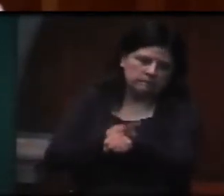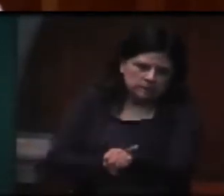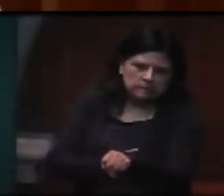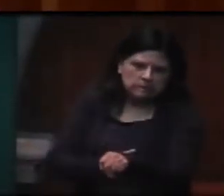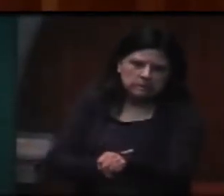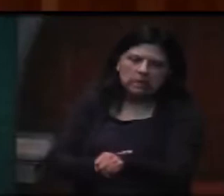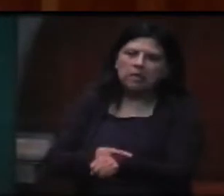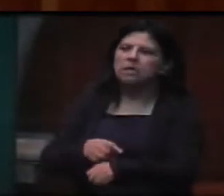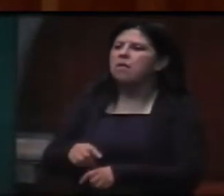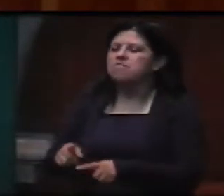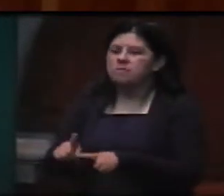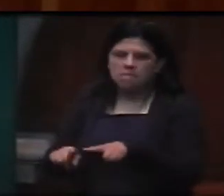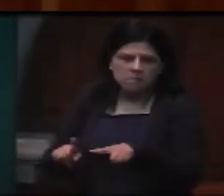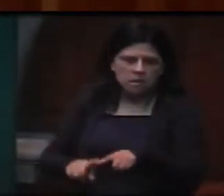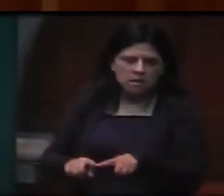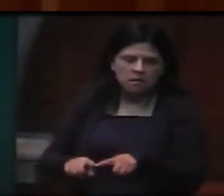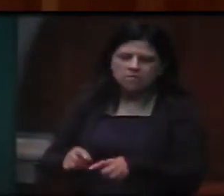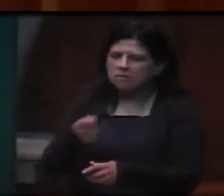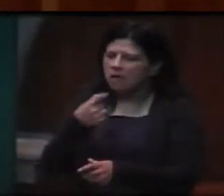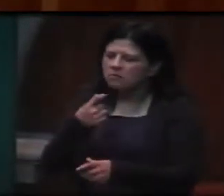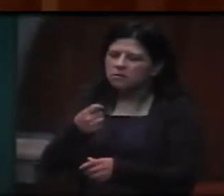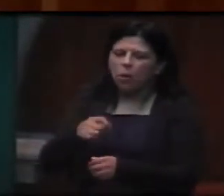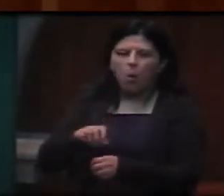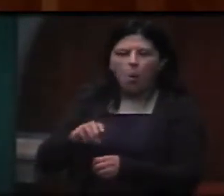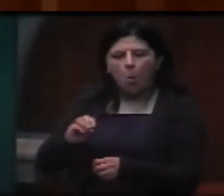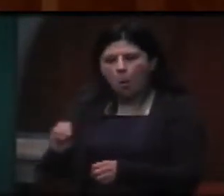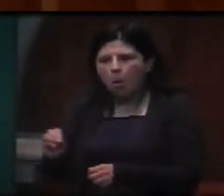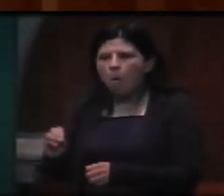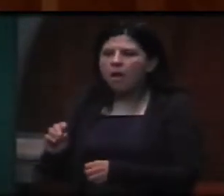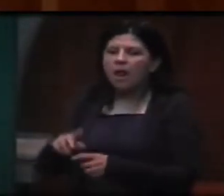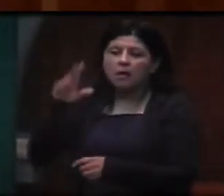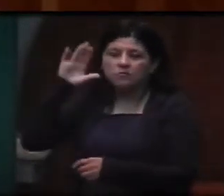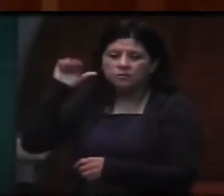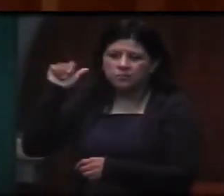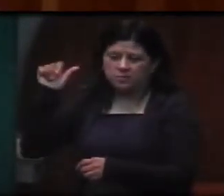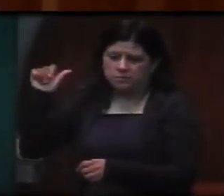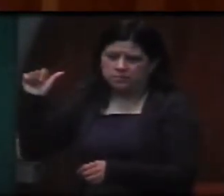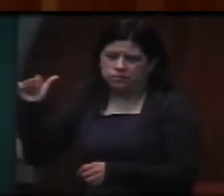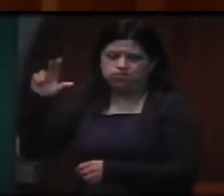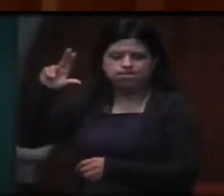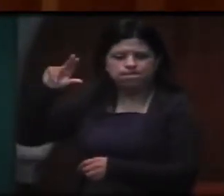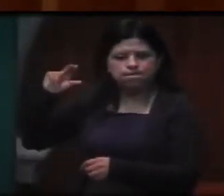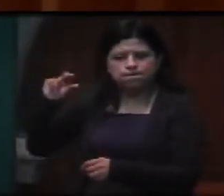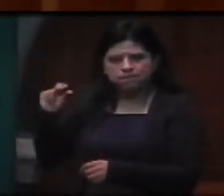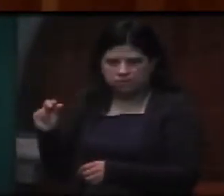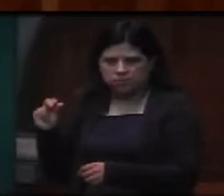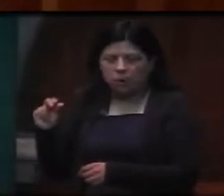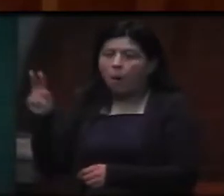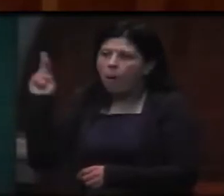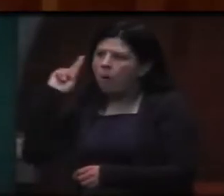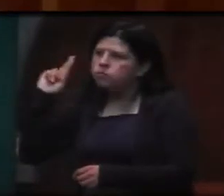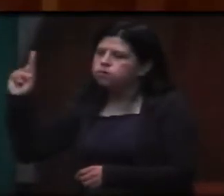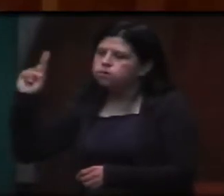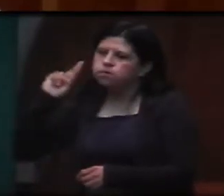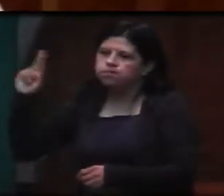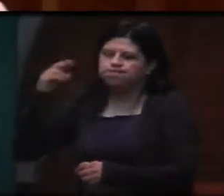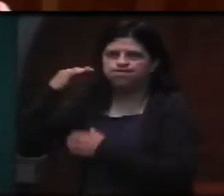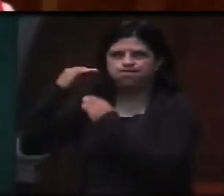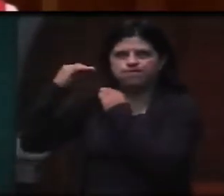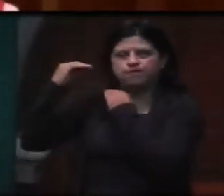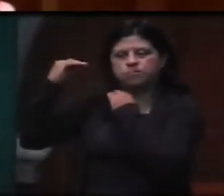que producen un deterioro paulatino de la audición o por ruidos de alta intensidad.